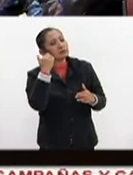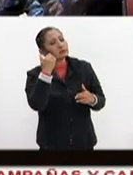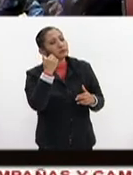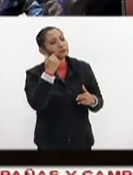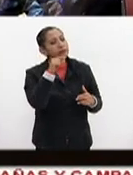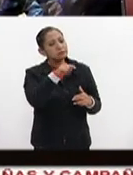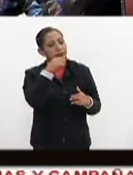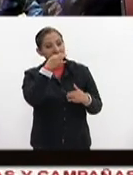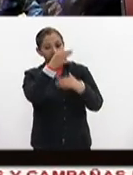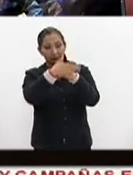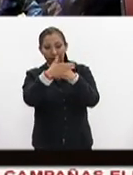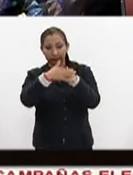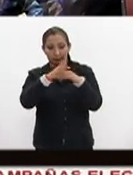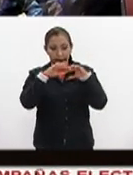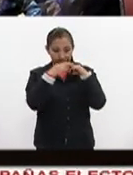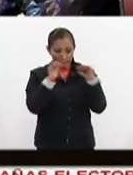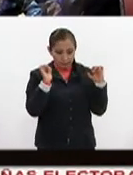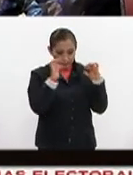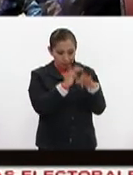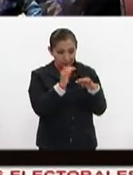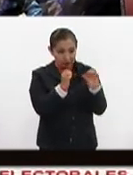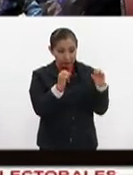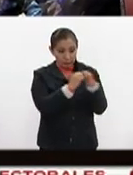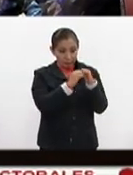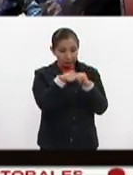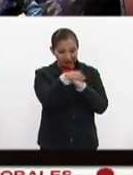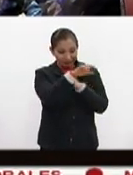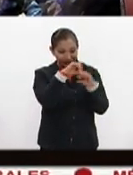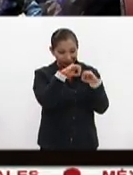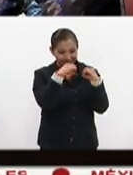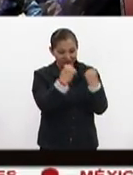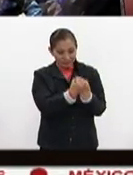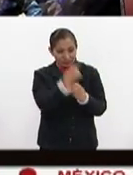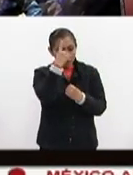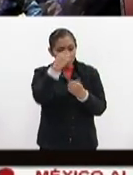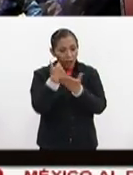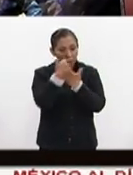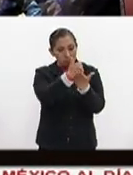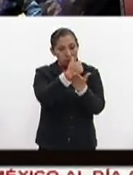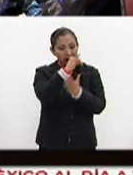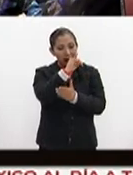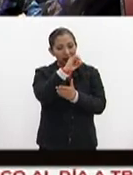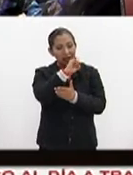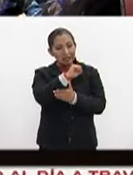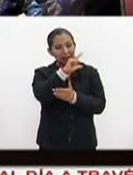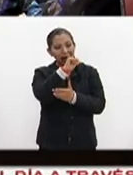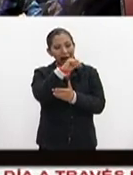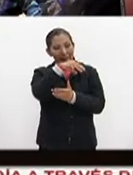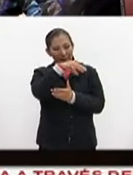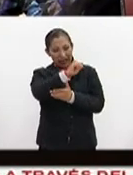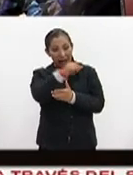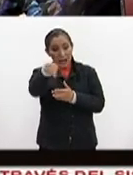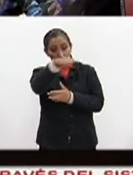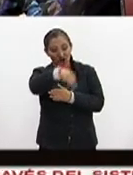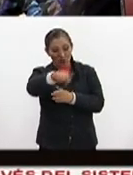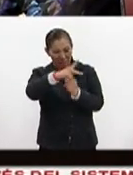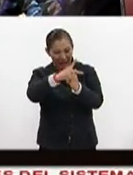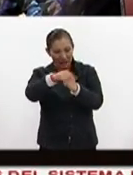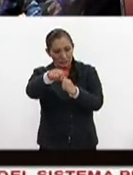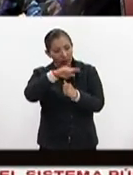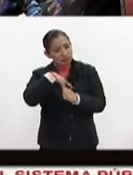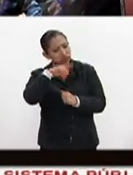se convocó a una reunión extraordinaria de la Organización para la Cooperación Islámica, y ellos en general